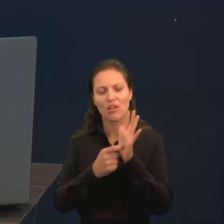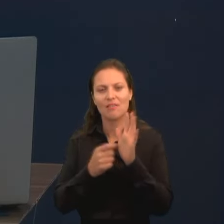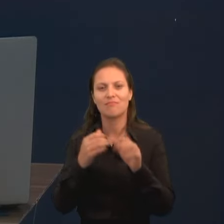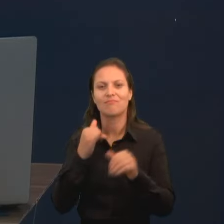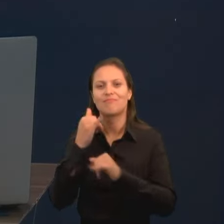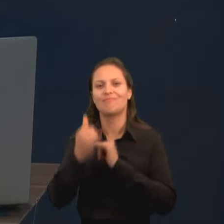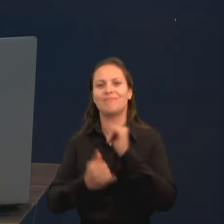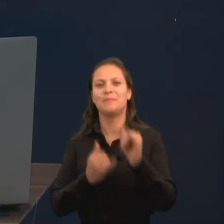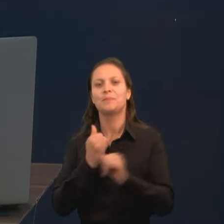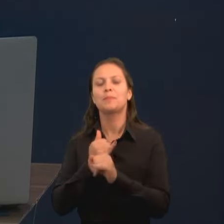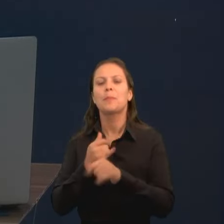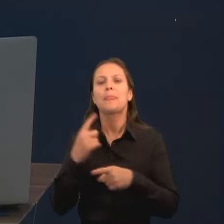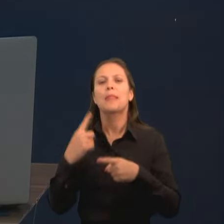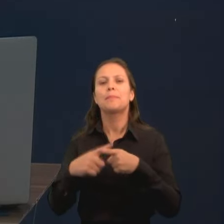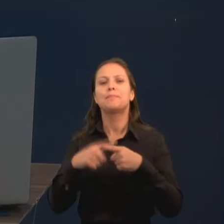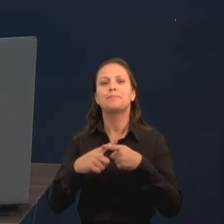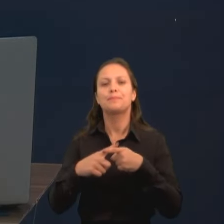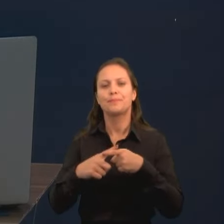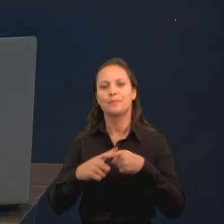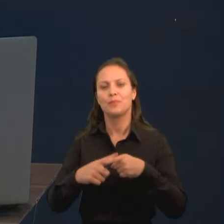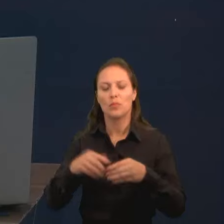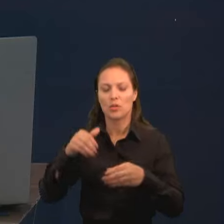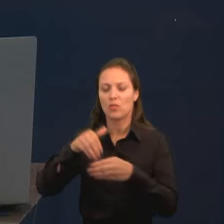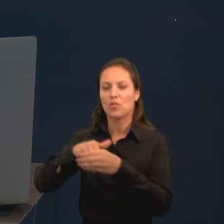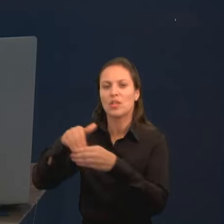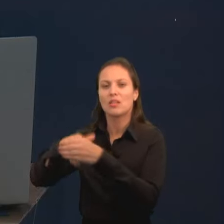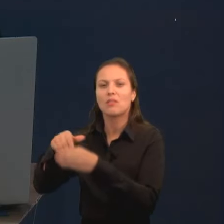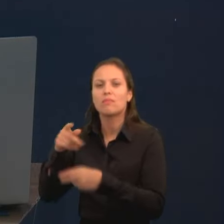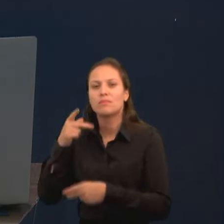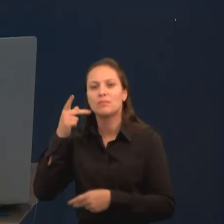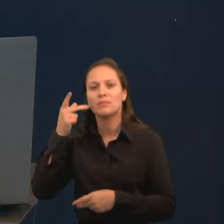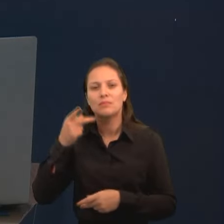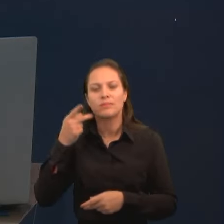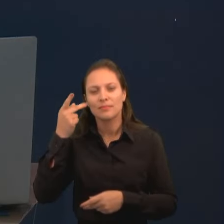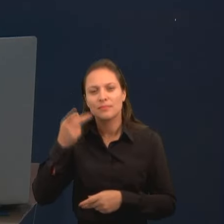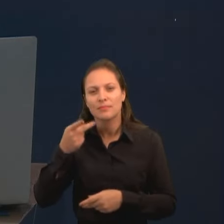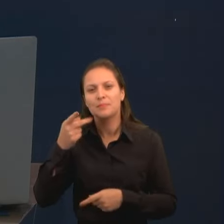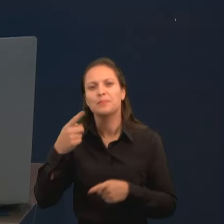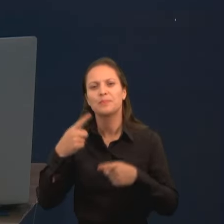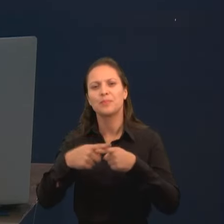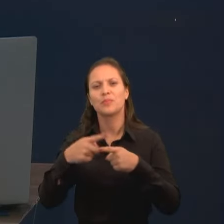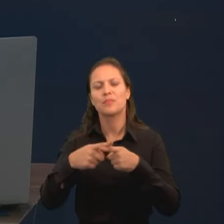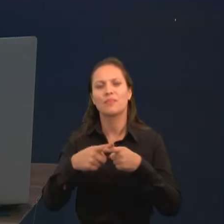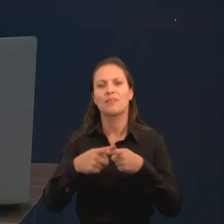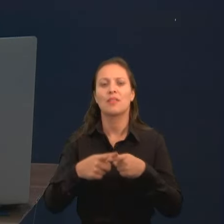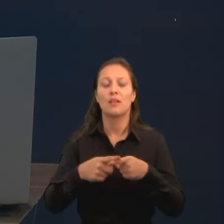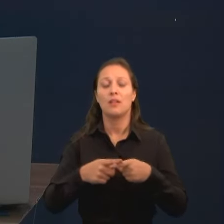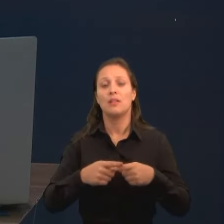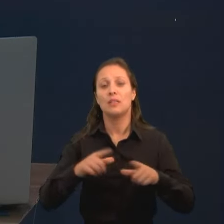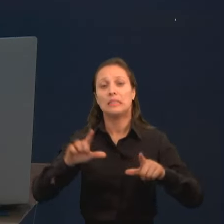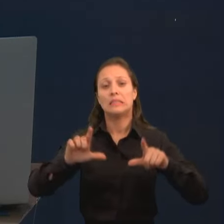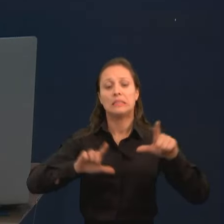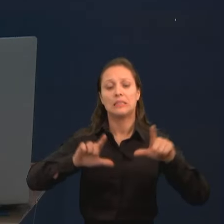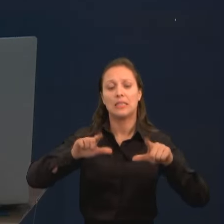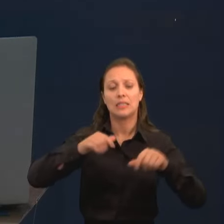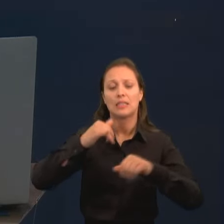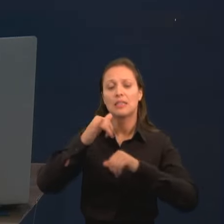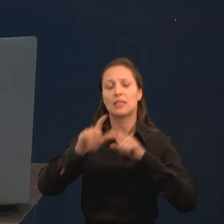la tercera revolución de las campañas electorales a partir del momento en que este espacio de los